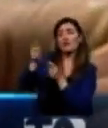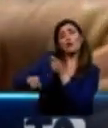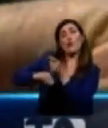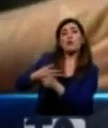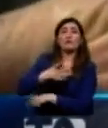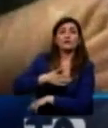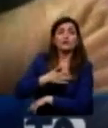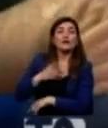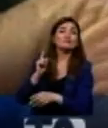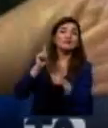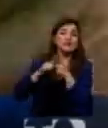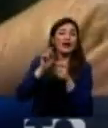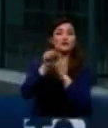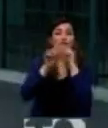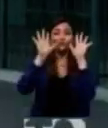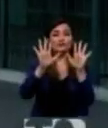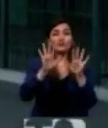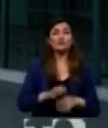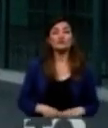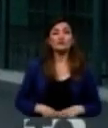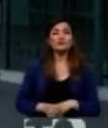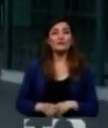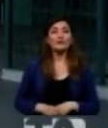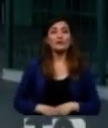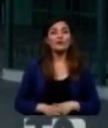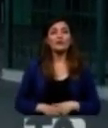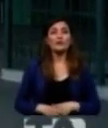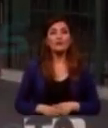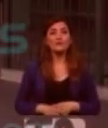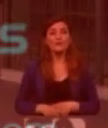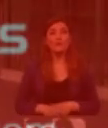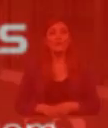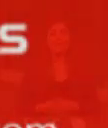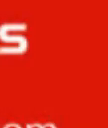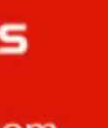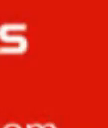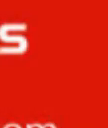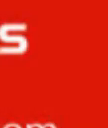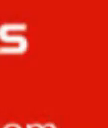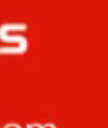recursos se extenderá hasta 10 años. En Quito, Daniela Valencia, 24 horas.